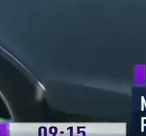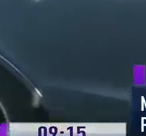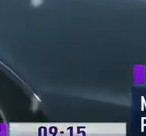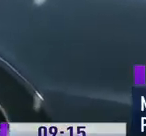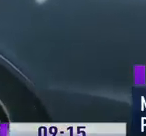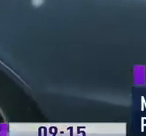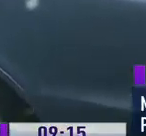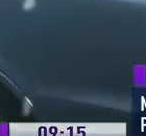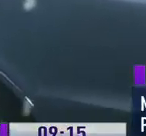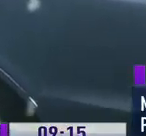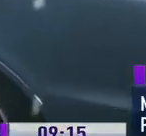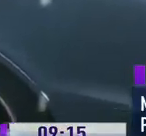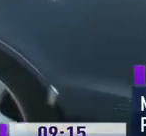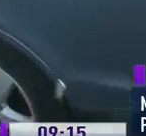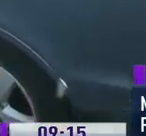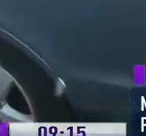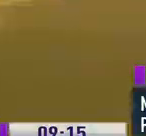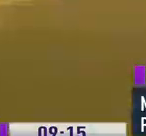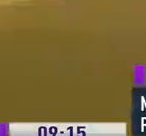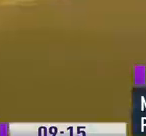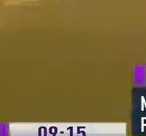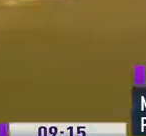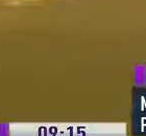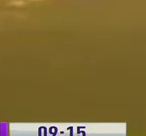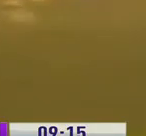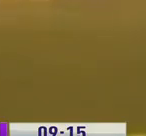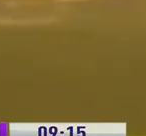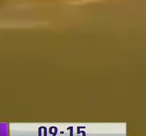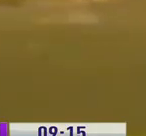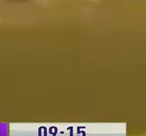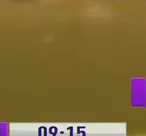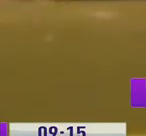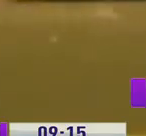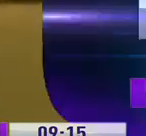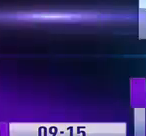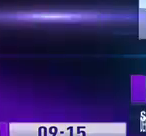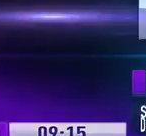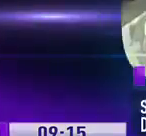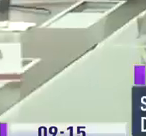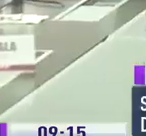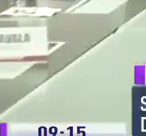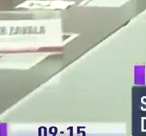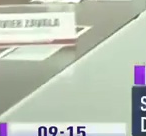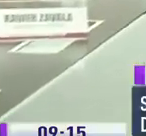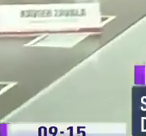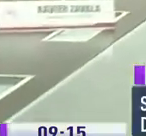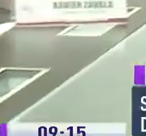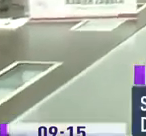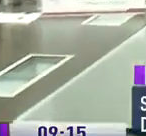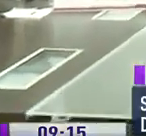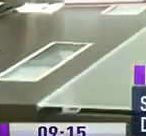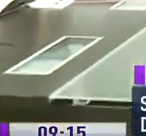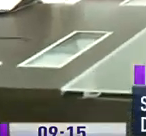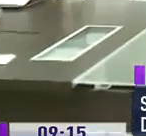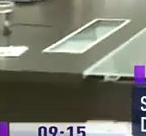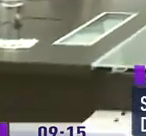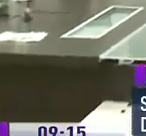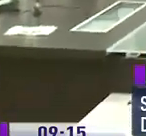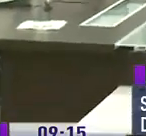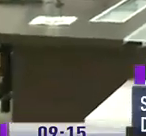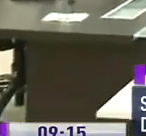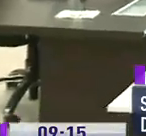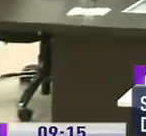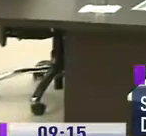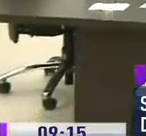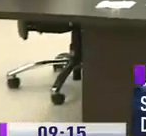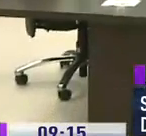muerte de Florán Jiménez el 30 de septiembre del 2010. También al retornar en este, el primer noticiero de la comunidad, se acelera la normativa para